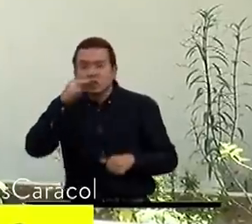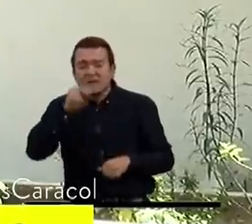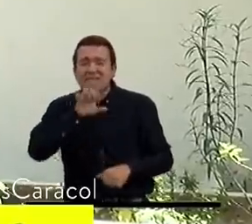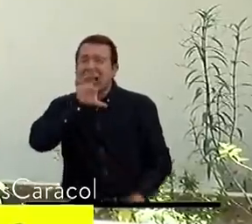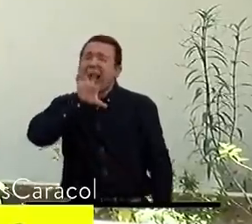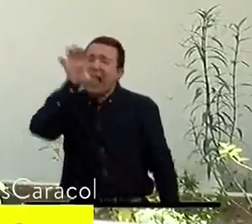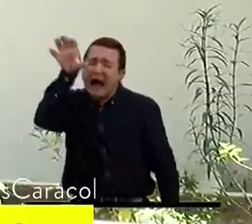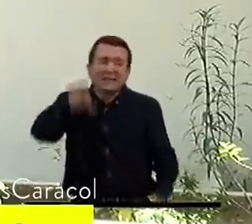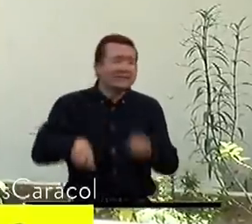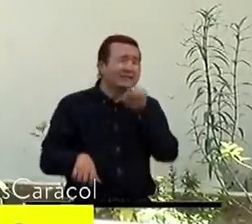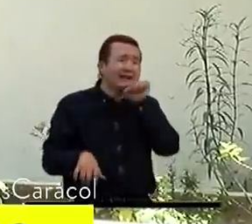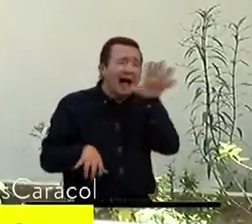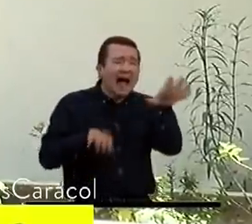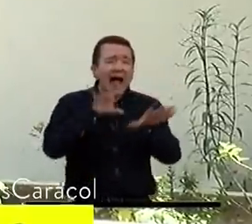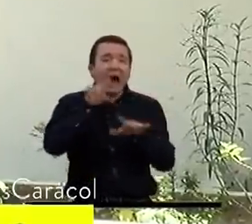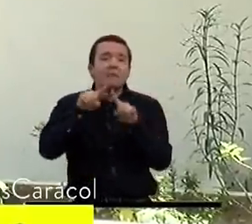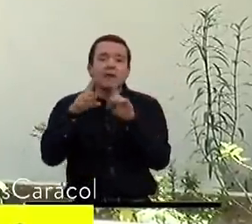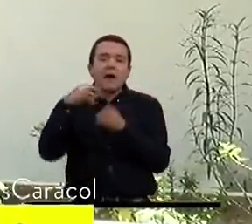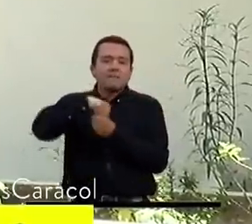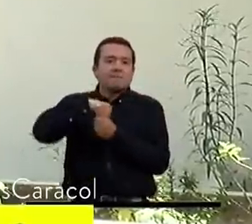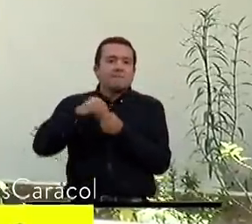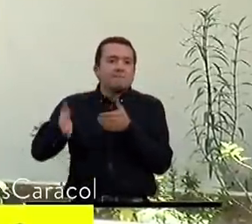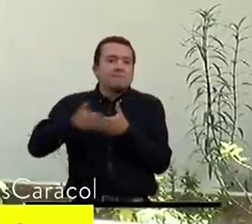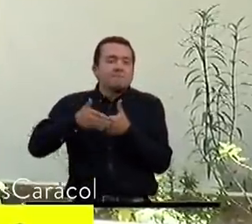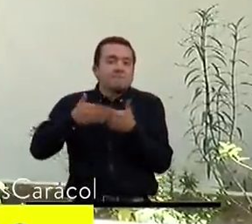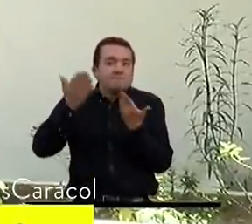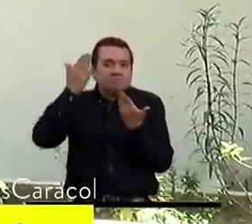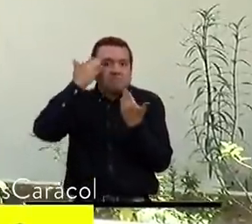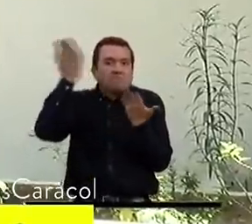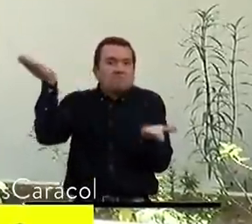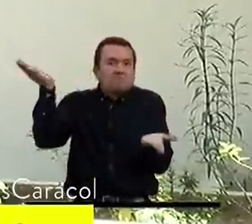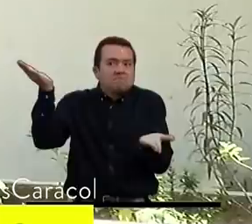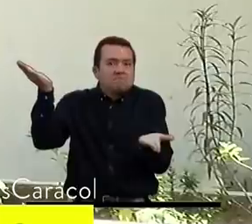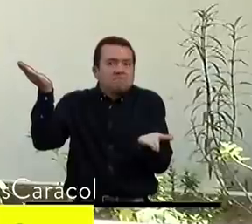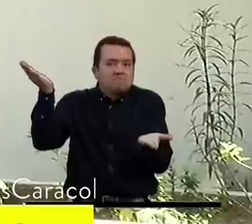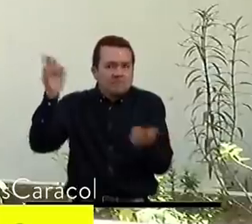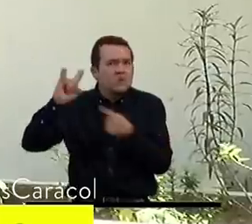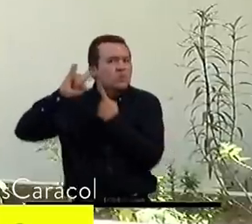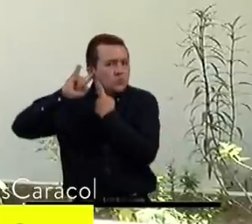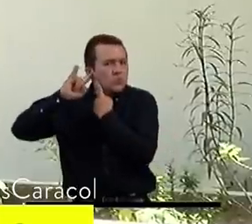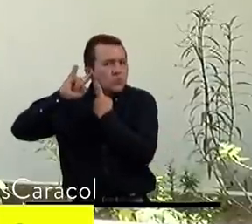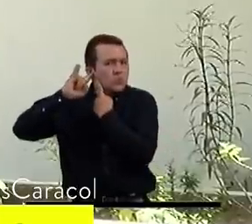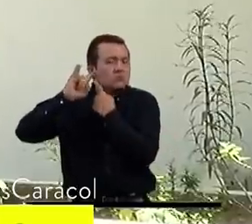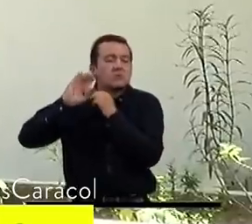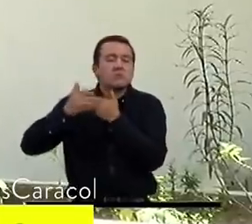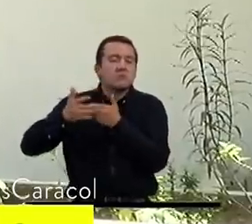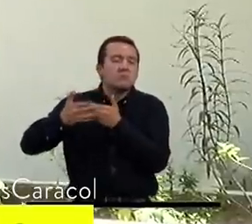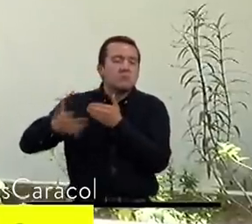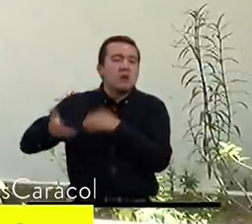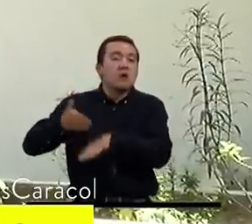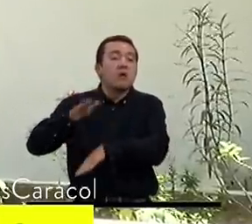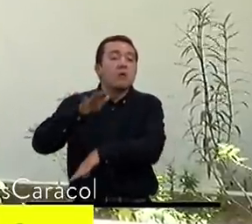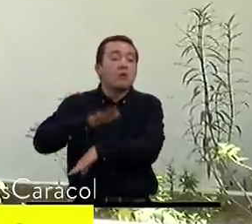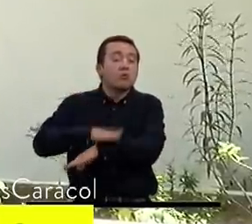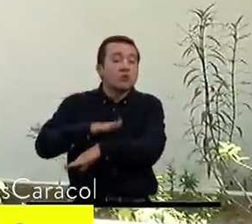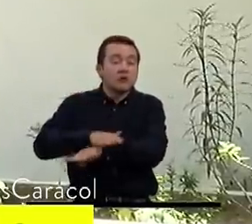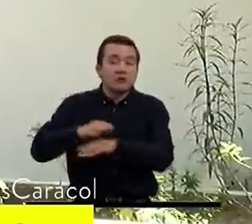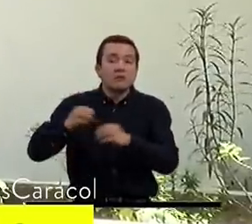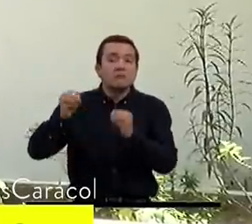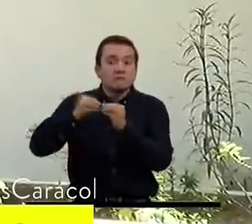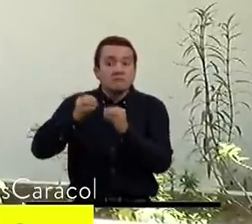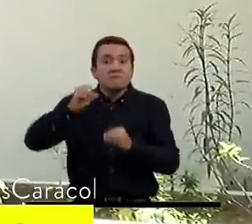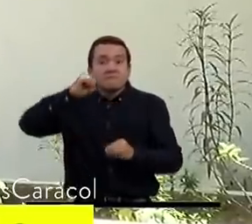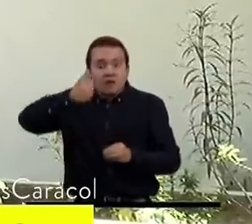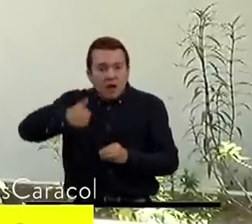pero todo sucedía a puerta cerrada. Pero que también se daban cuenta que después, ratos después, o por la tarde o al día siguiente, los